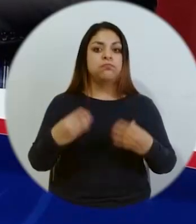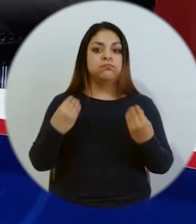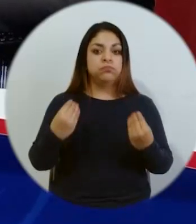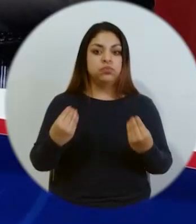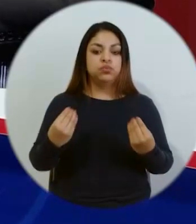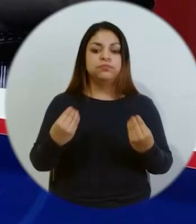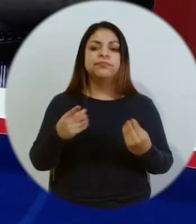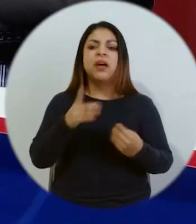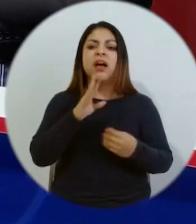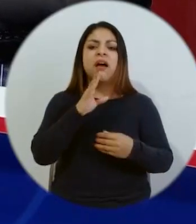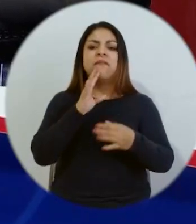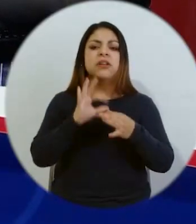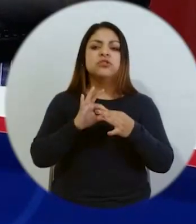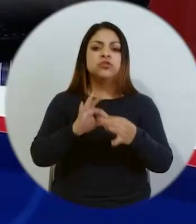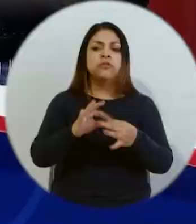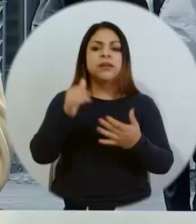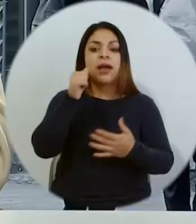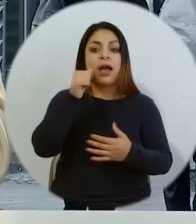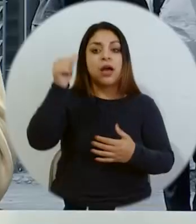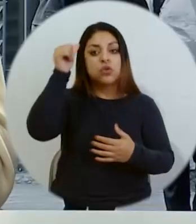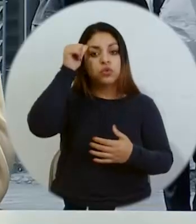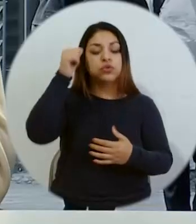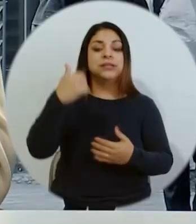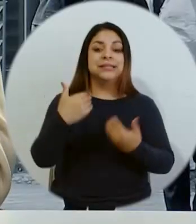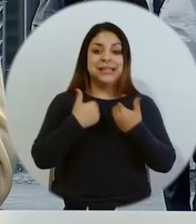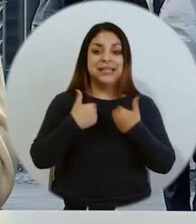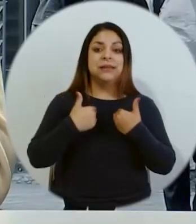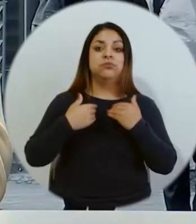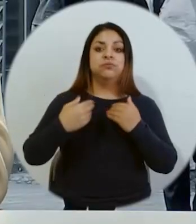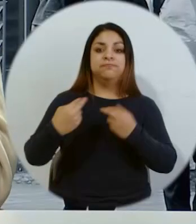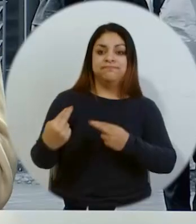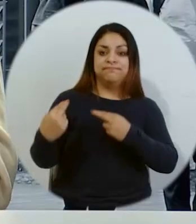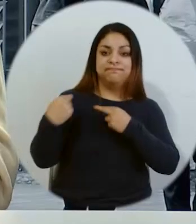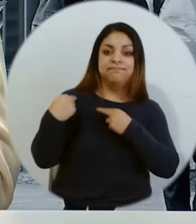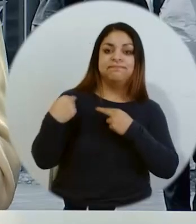repito, es que dice que los adultos